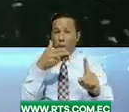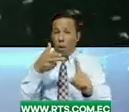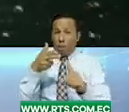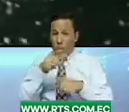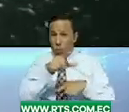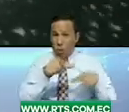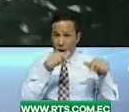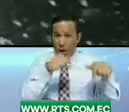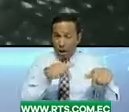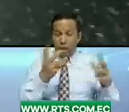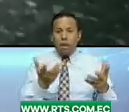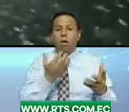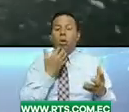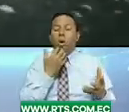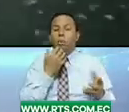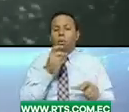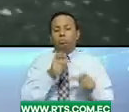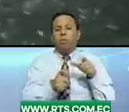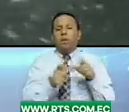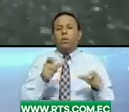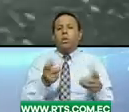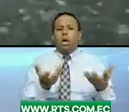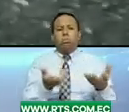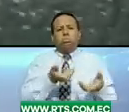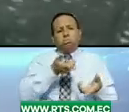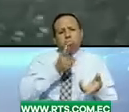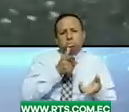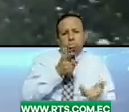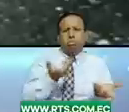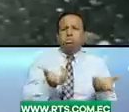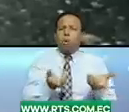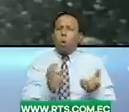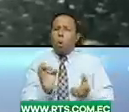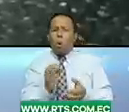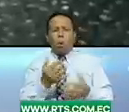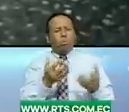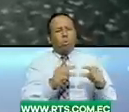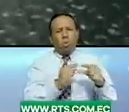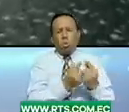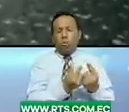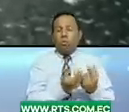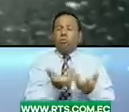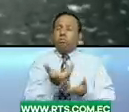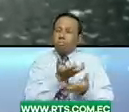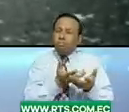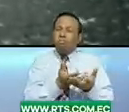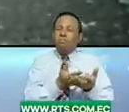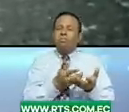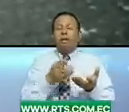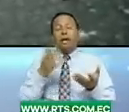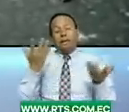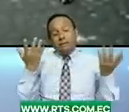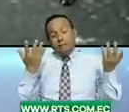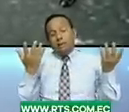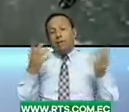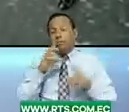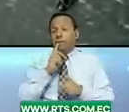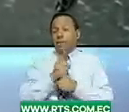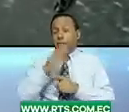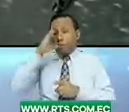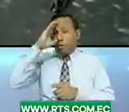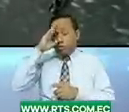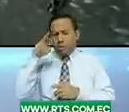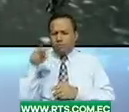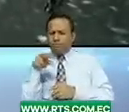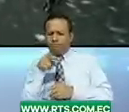una de las preocupaciones de la Policía Nacional. Hasta el momento, la zona 8, Guayaquil, Durán y San Borondón,